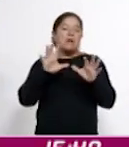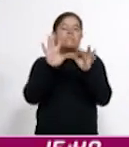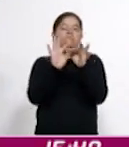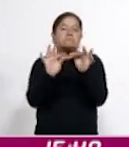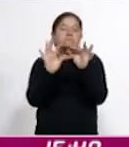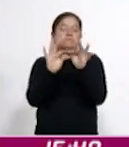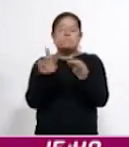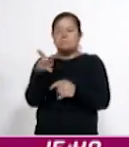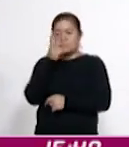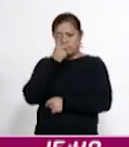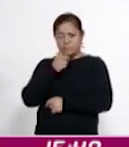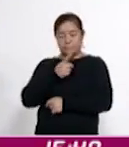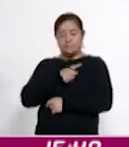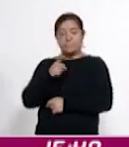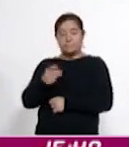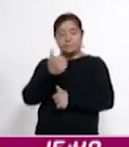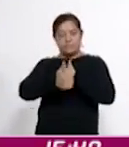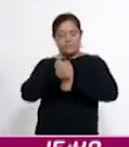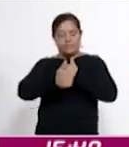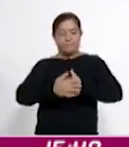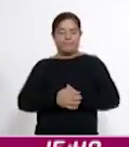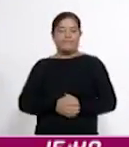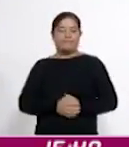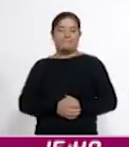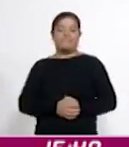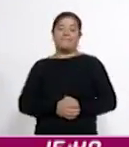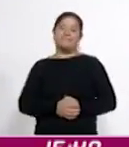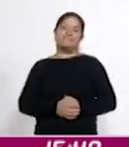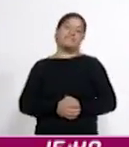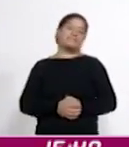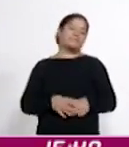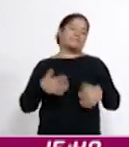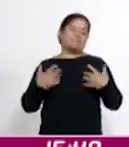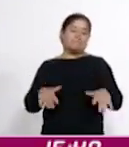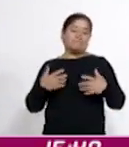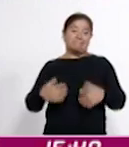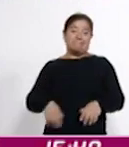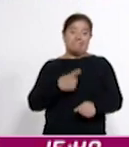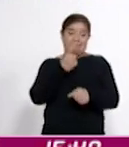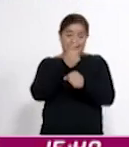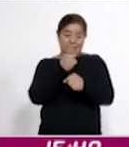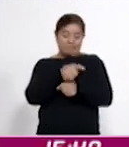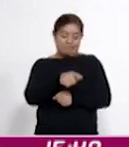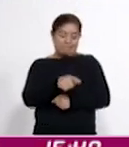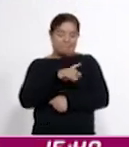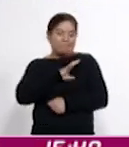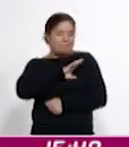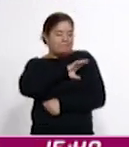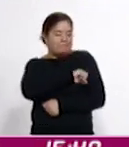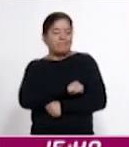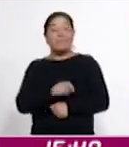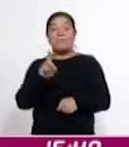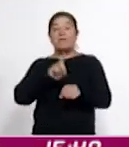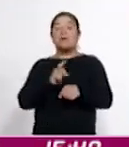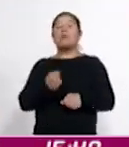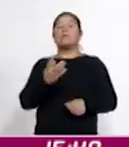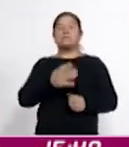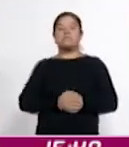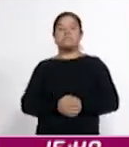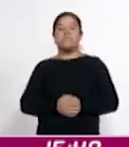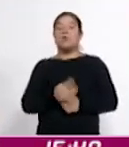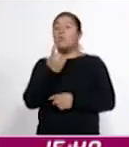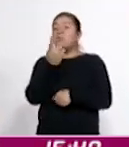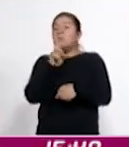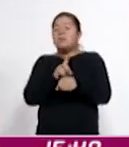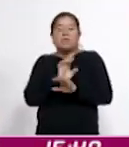nos digan los concursantes. Claro, no, ya con la primera vamos a quedar encantados. ¿Cuántos días serán de actividades? ¿Es solo un día? Solo es un día,